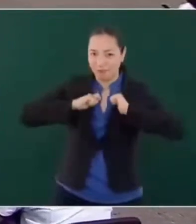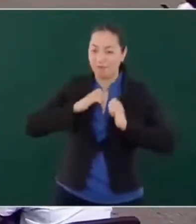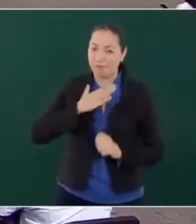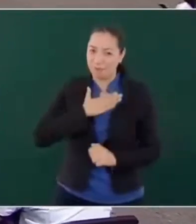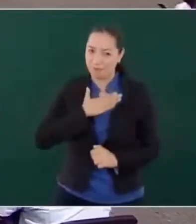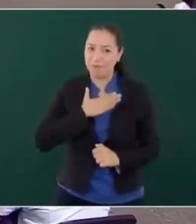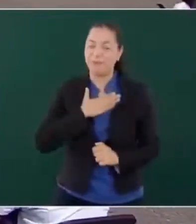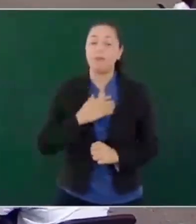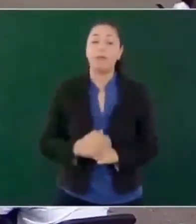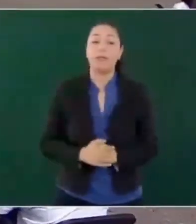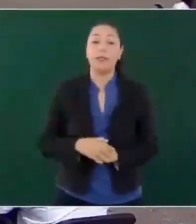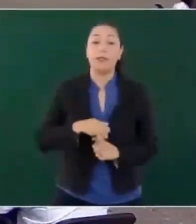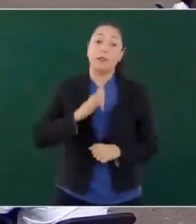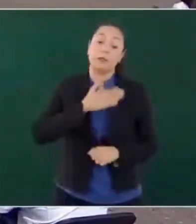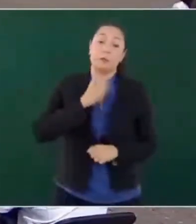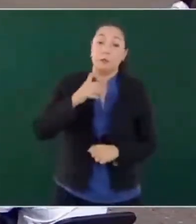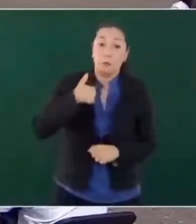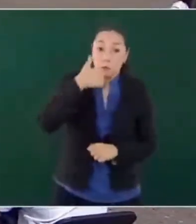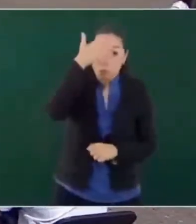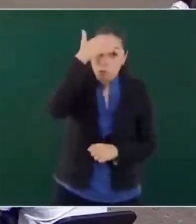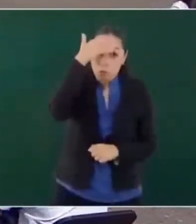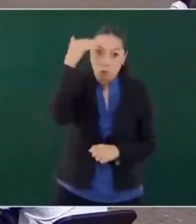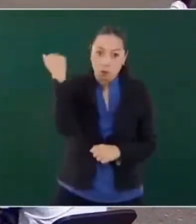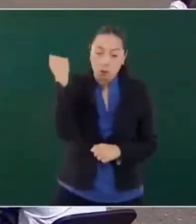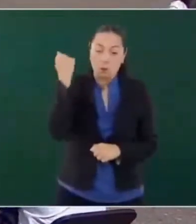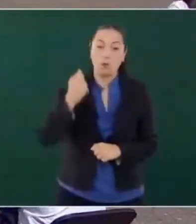Bueno, no sabía yo